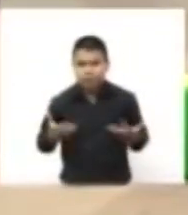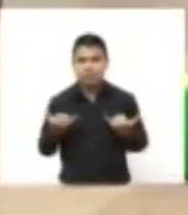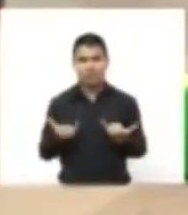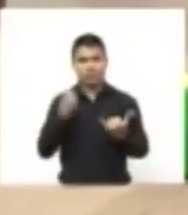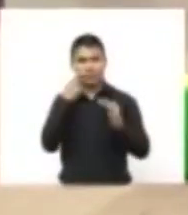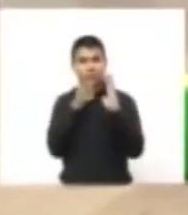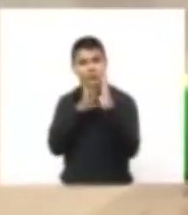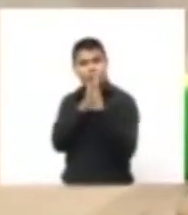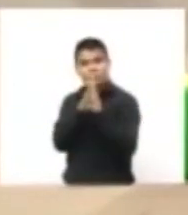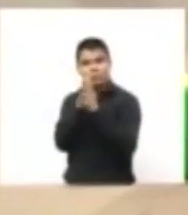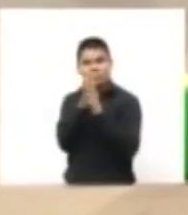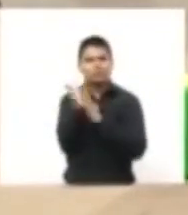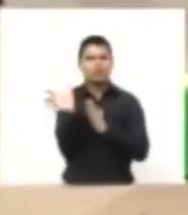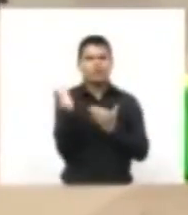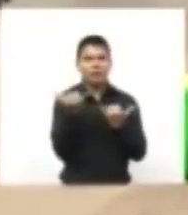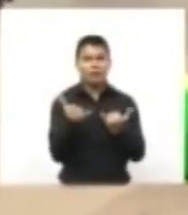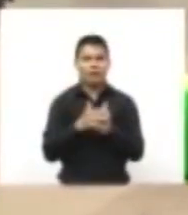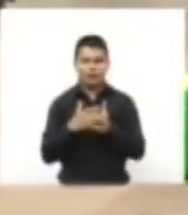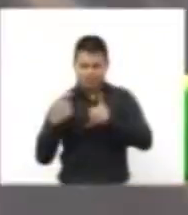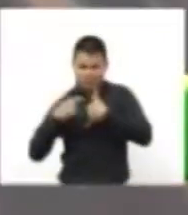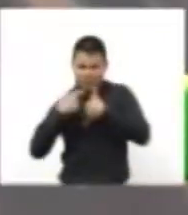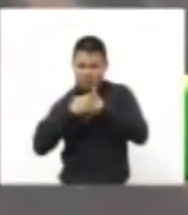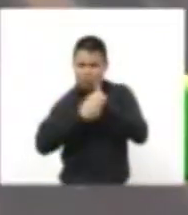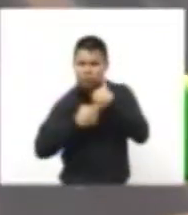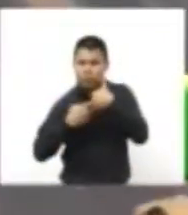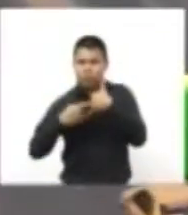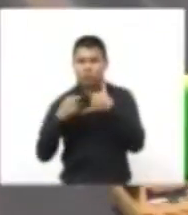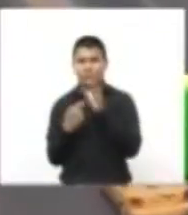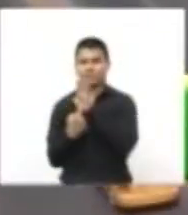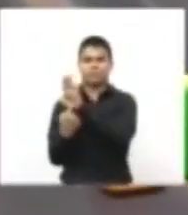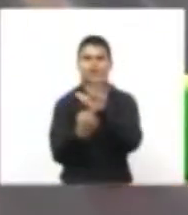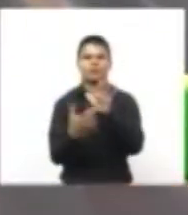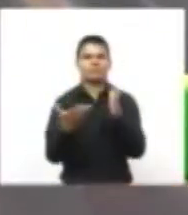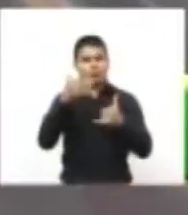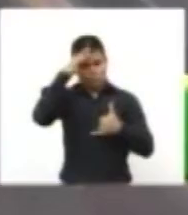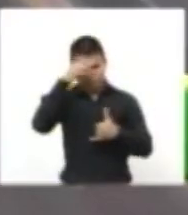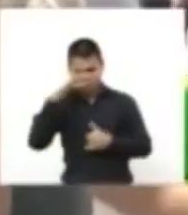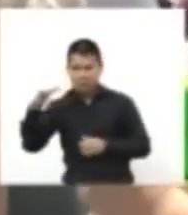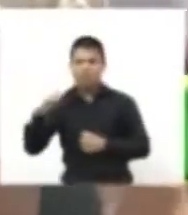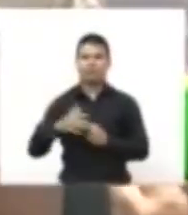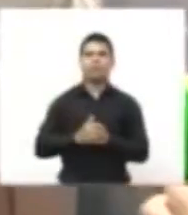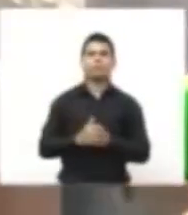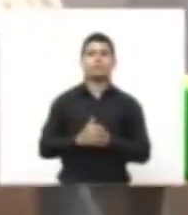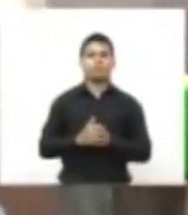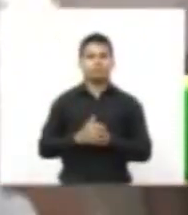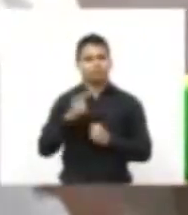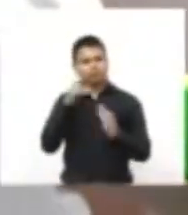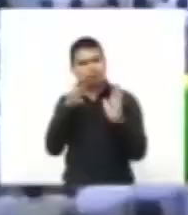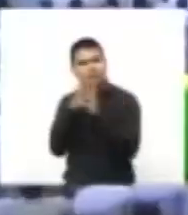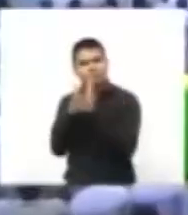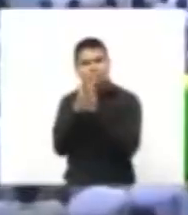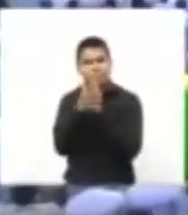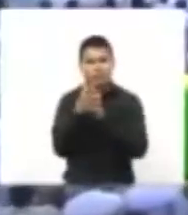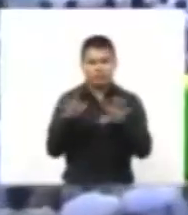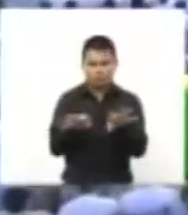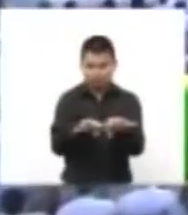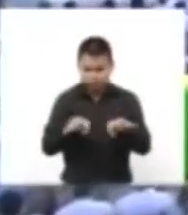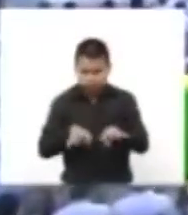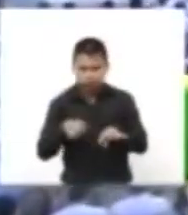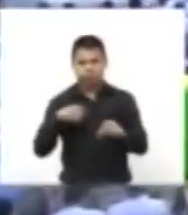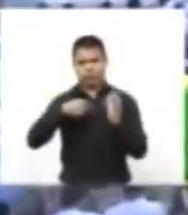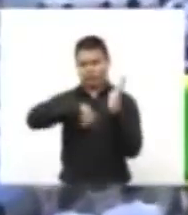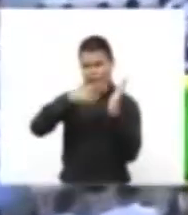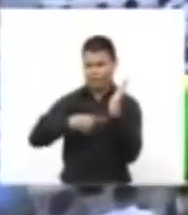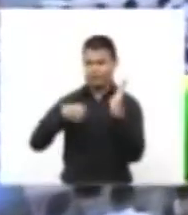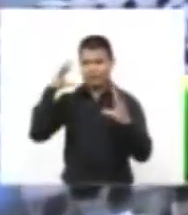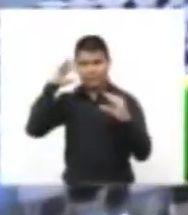desde cualquier punto de la geografía regional. Desde la ciudad amurallada Cartagena, emitimos aspectos de la firma de los acuerdos de paz entre